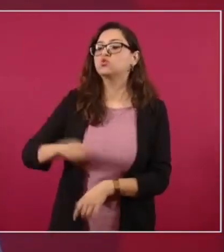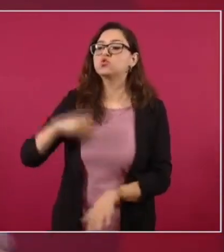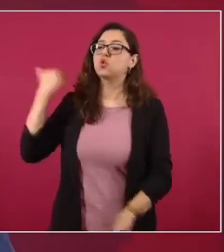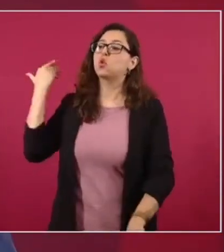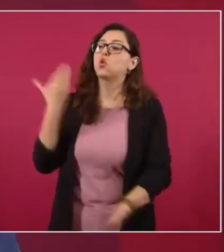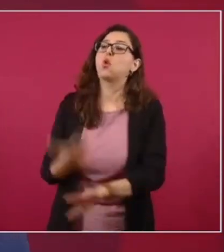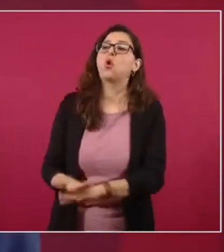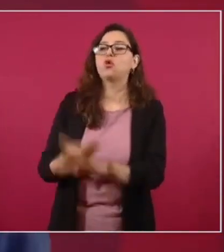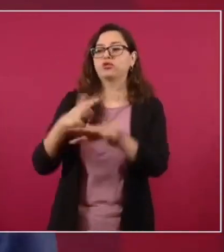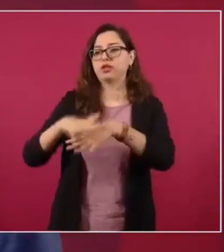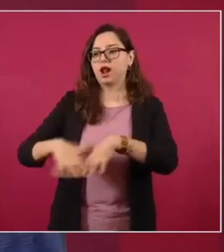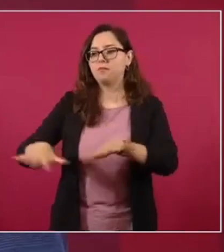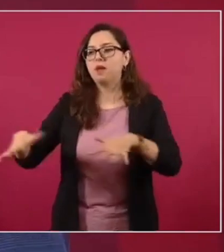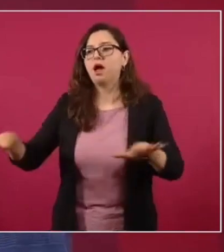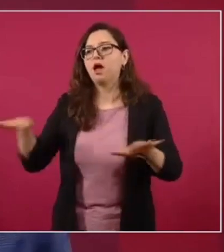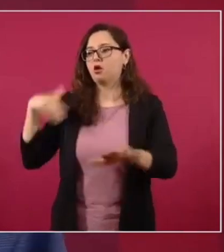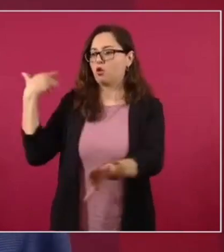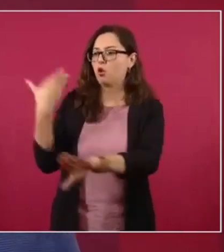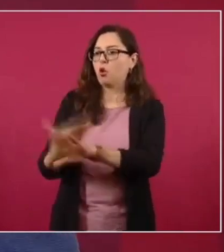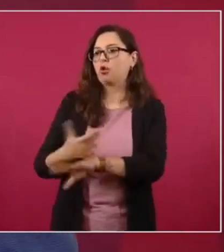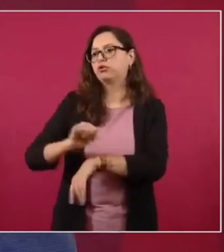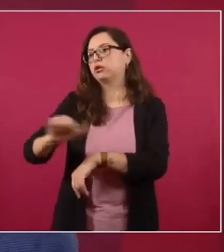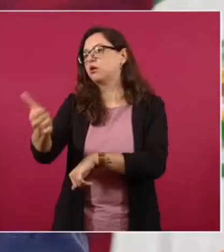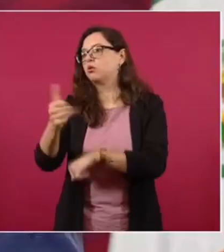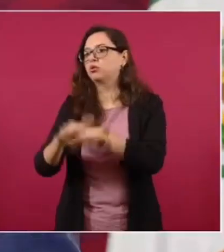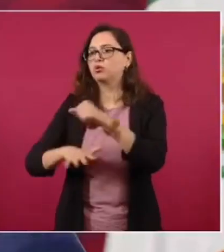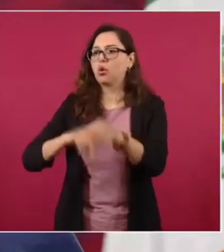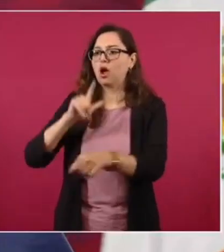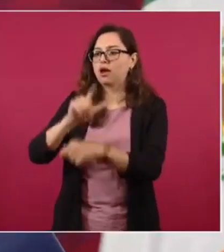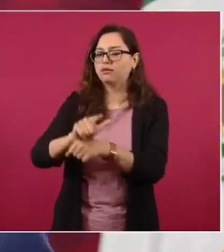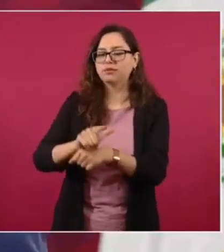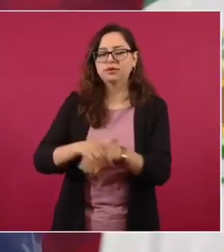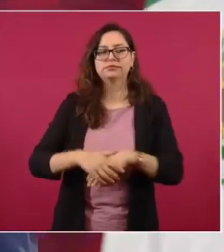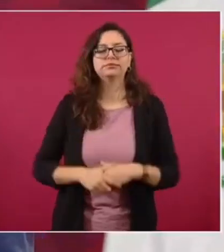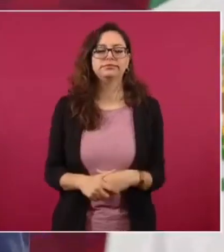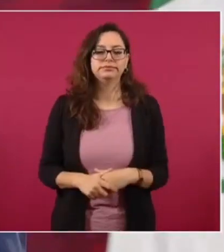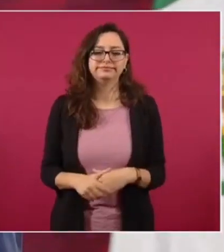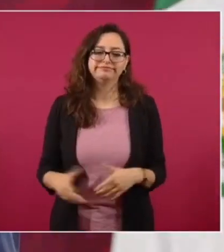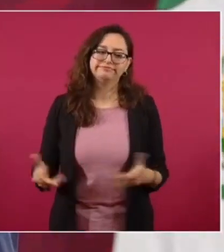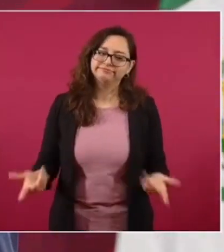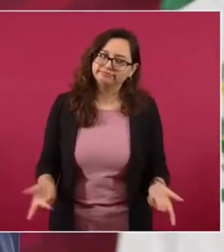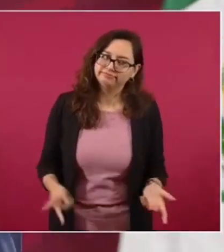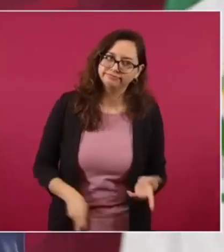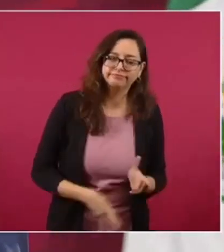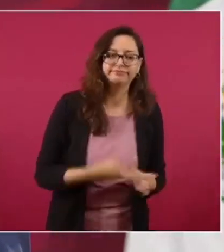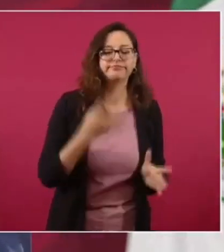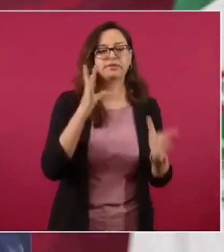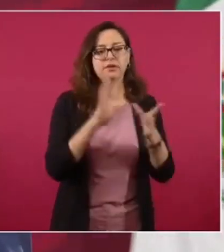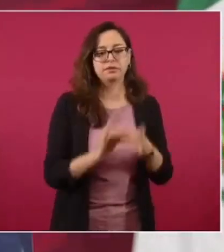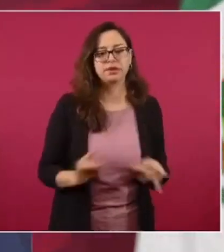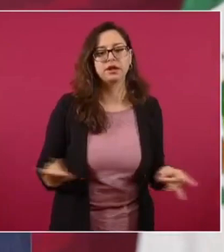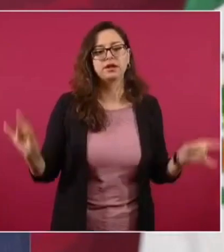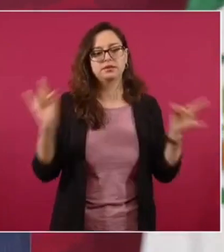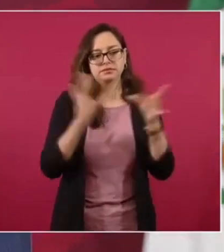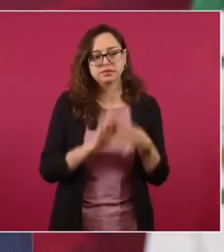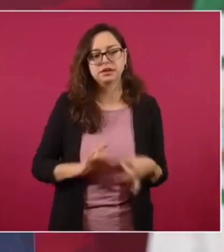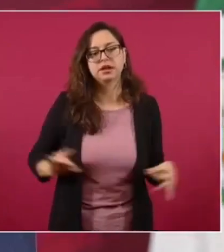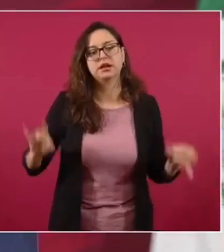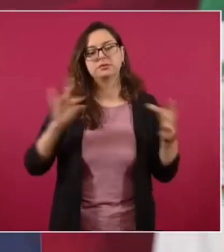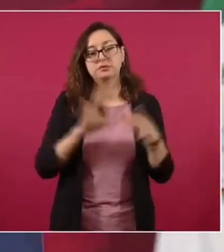Pero todo esto hay que verlo con mucha